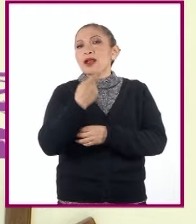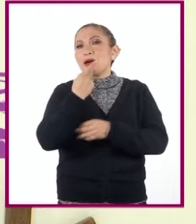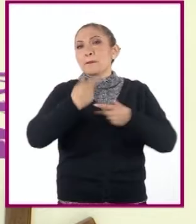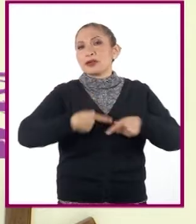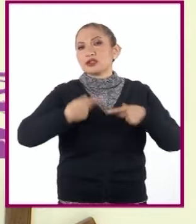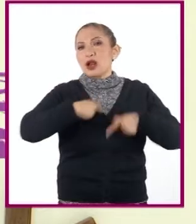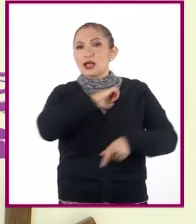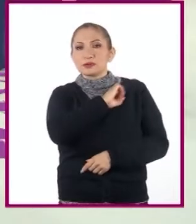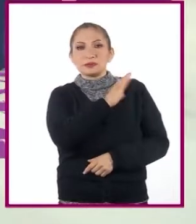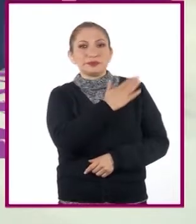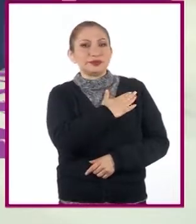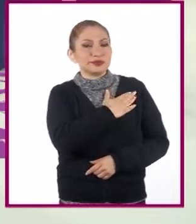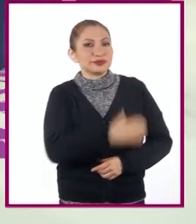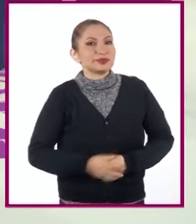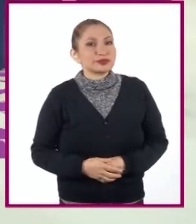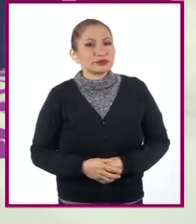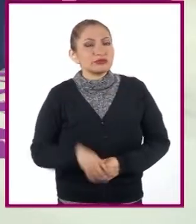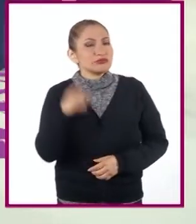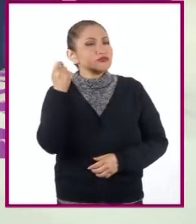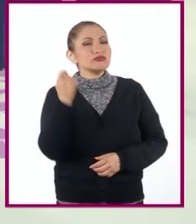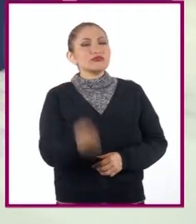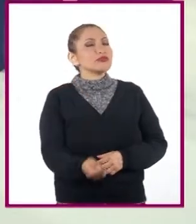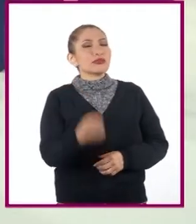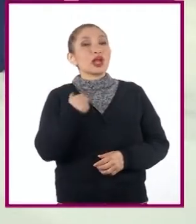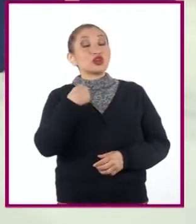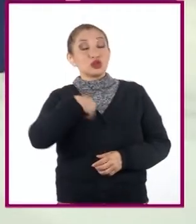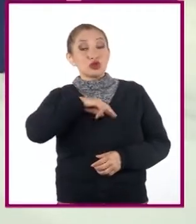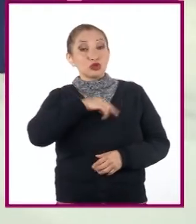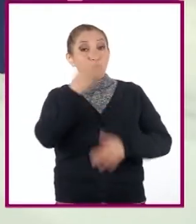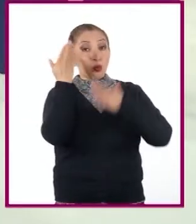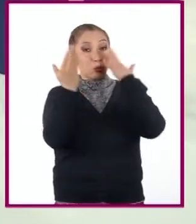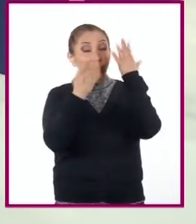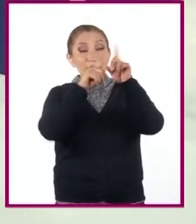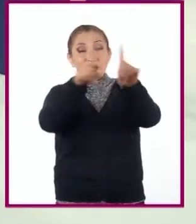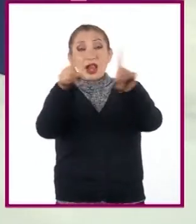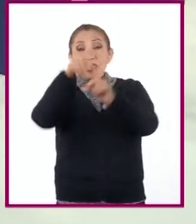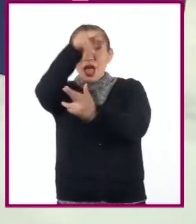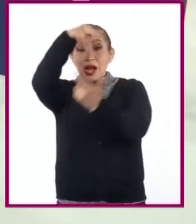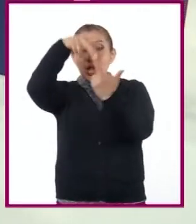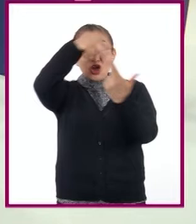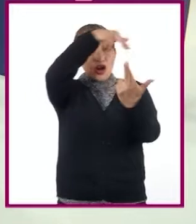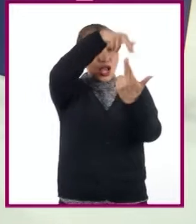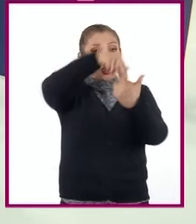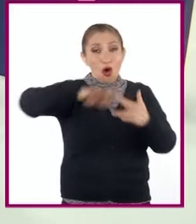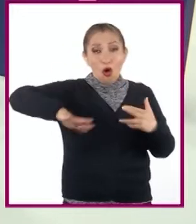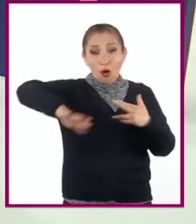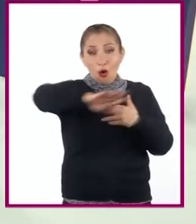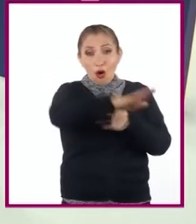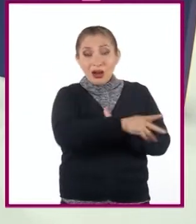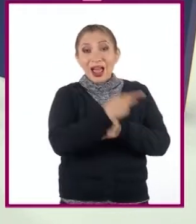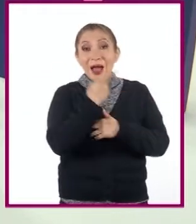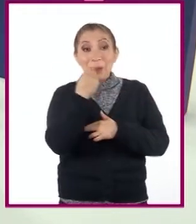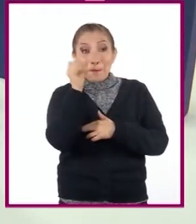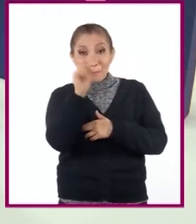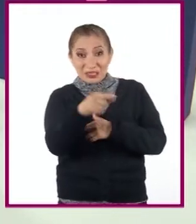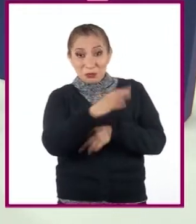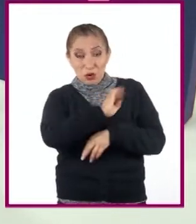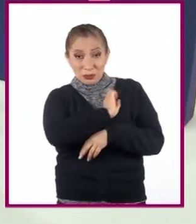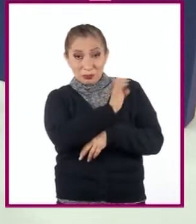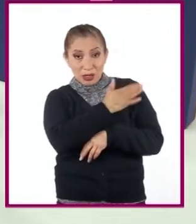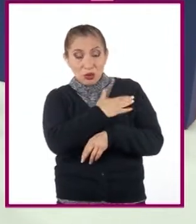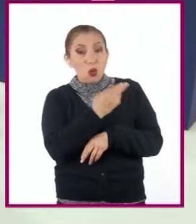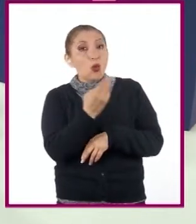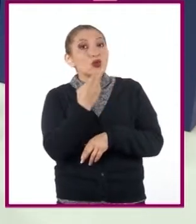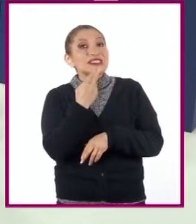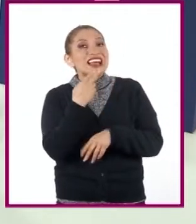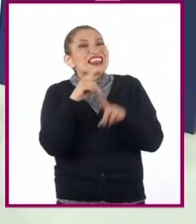hispanohablantes. Eso significa que estudiaremos cómo las diversas regiones geográficas que hablan el español lo